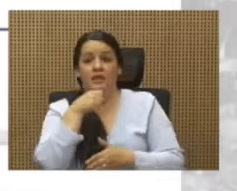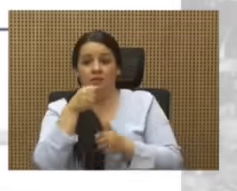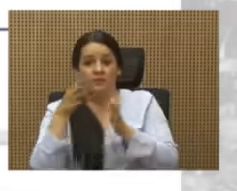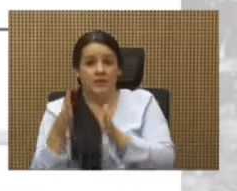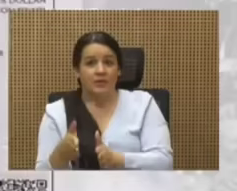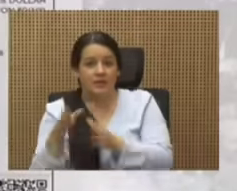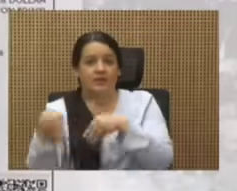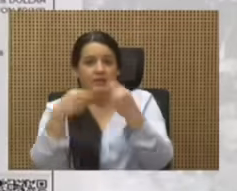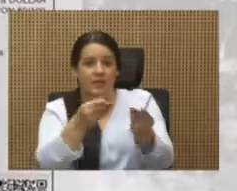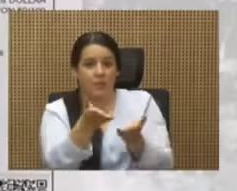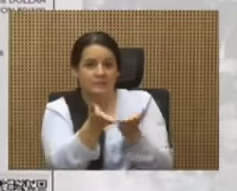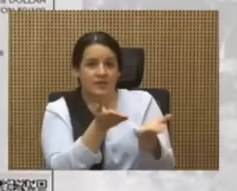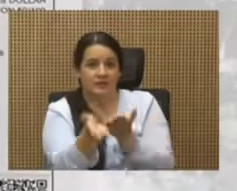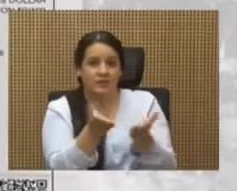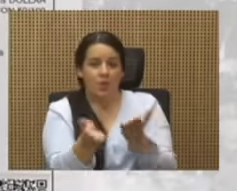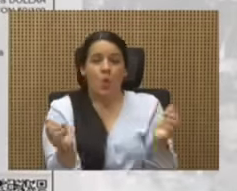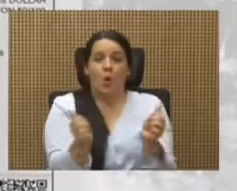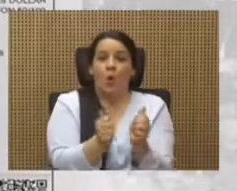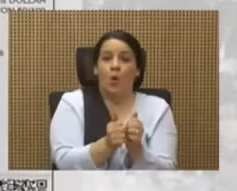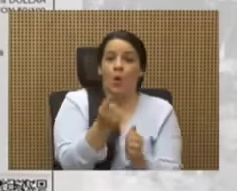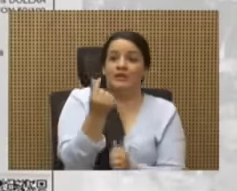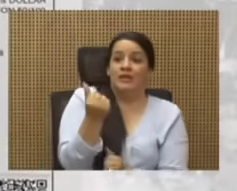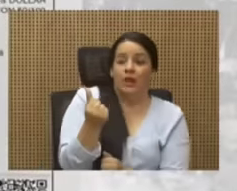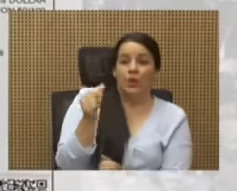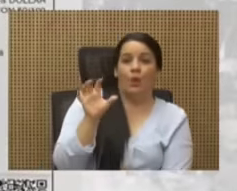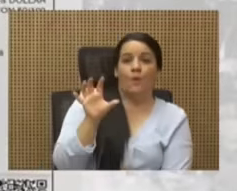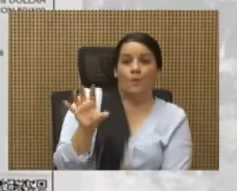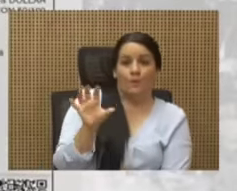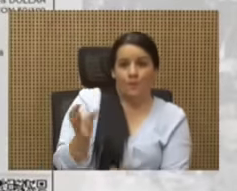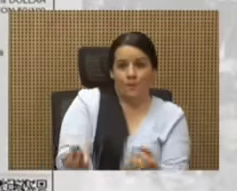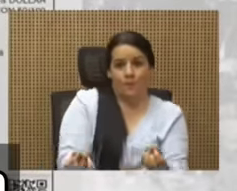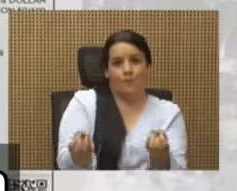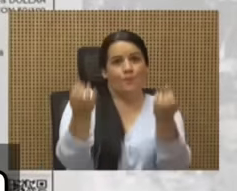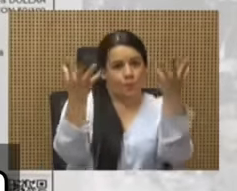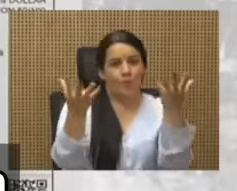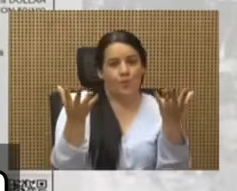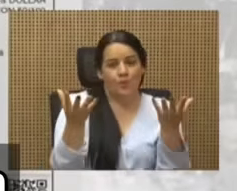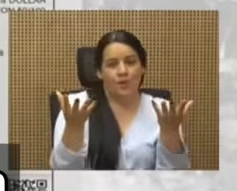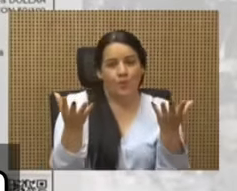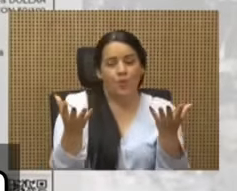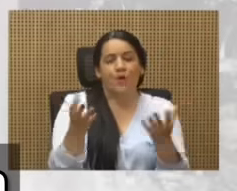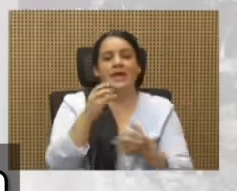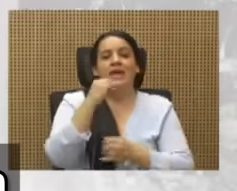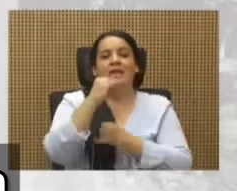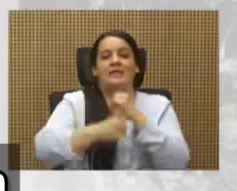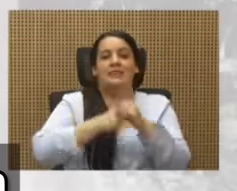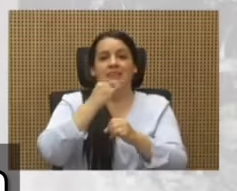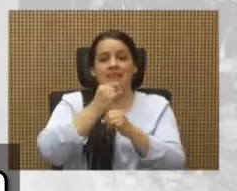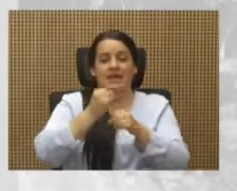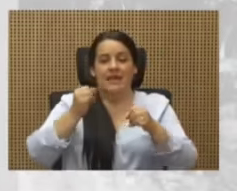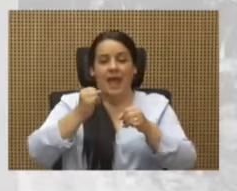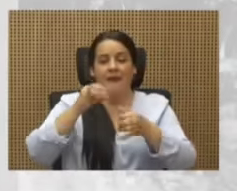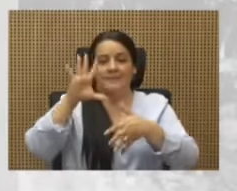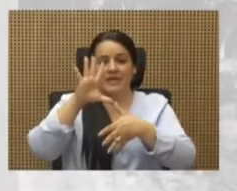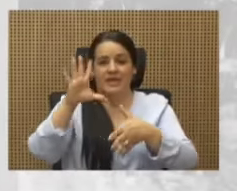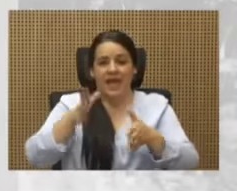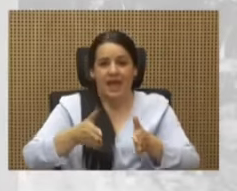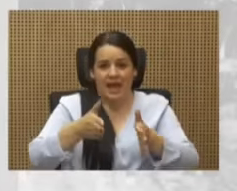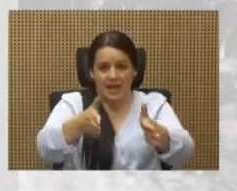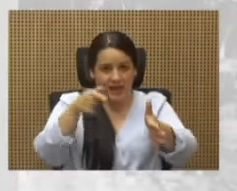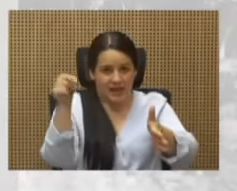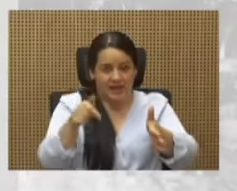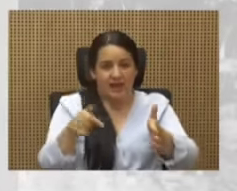servicio. Con dinero suyo, con dinero público, a Interamericana le pagaron, óigalo bien,